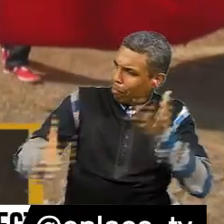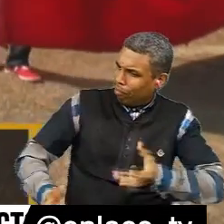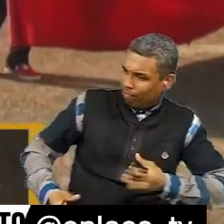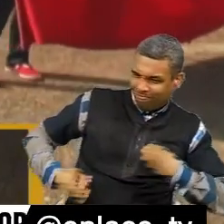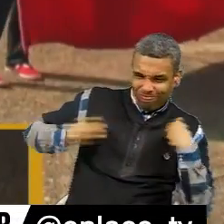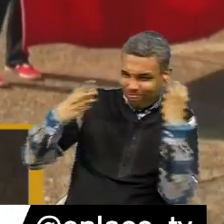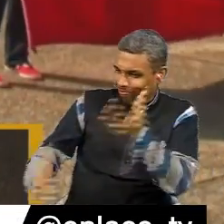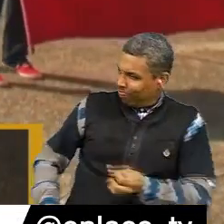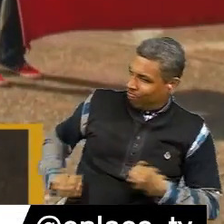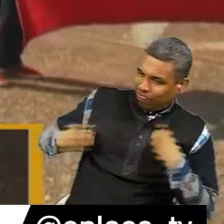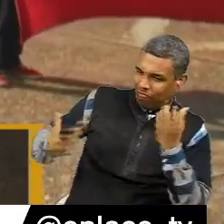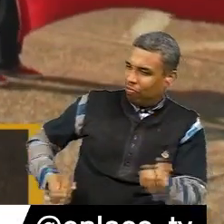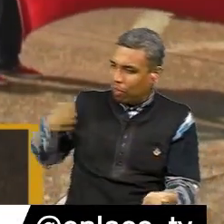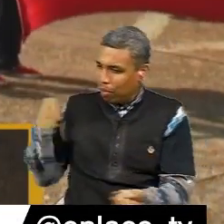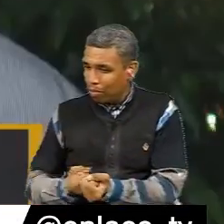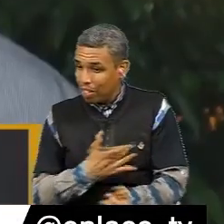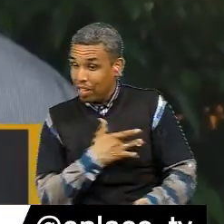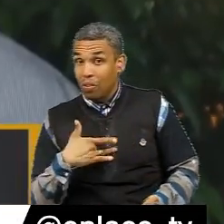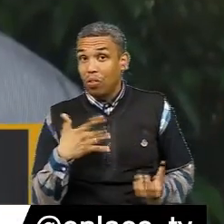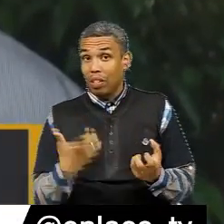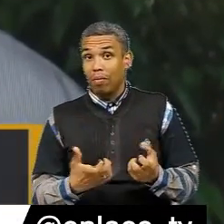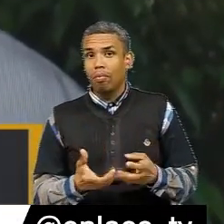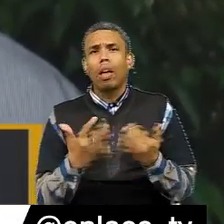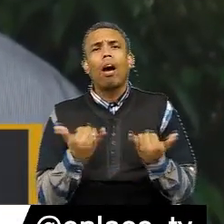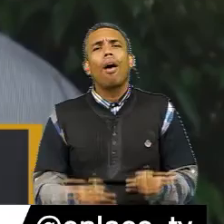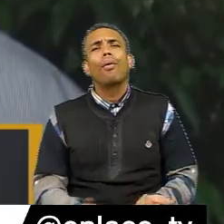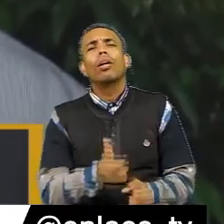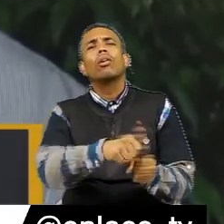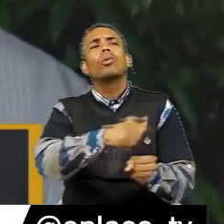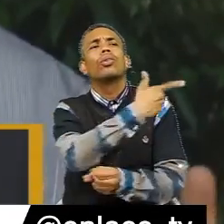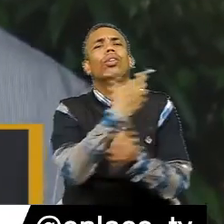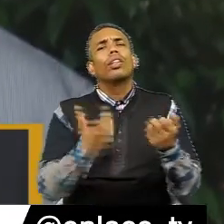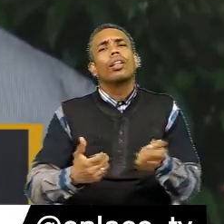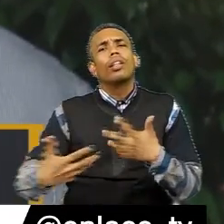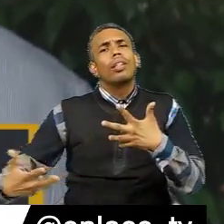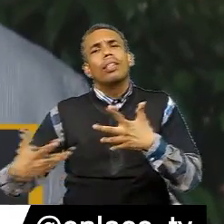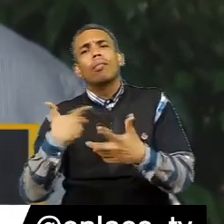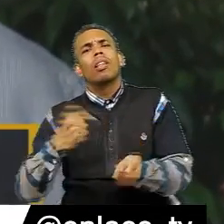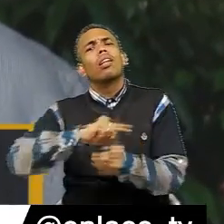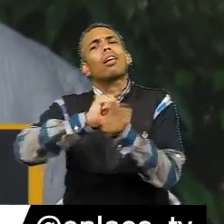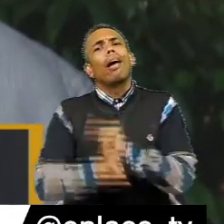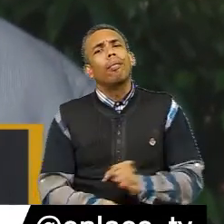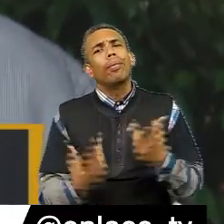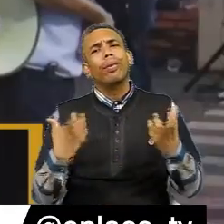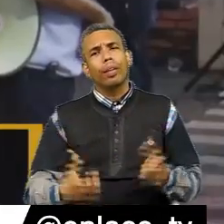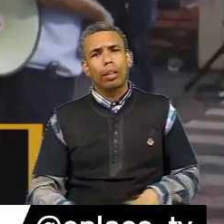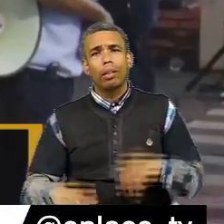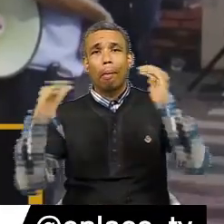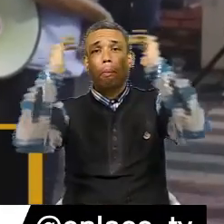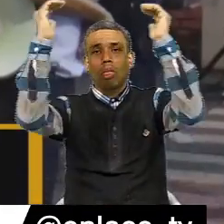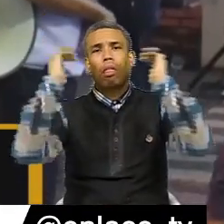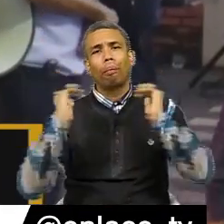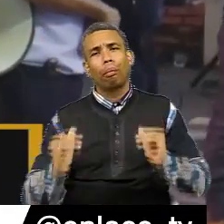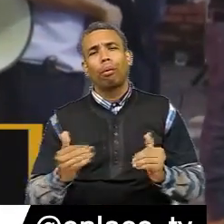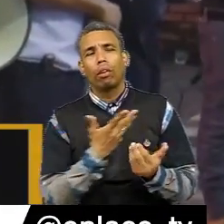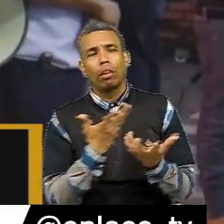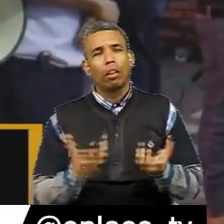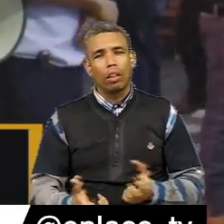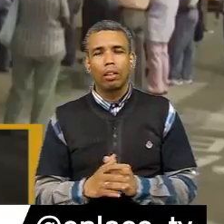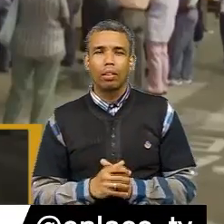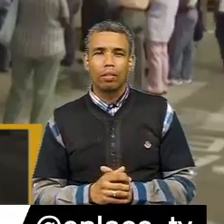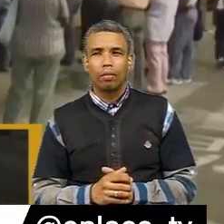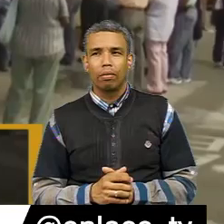faz, de la mente de la gente, para que la gente se le olvide de que hay un sistema mejor que el de la ley 100. Esmalbach anticipó que, ante hechos como